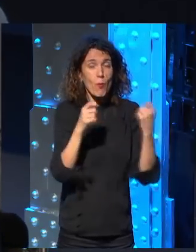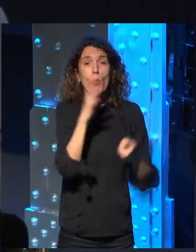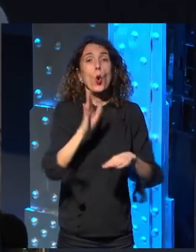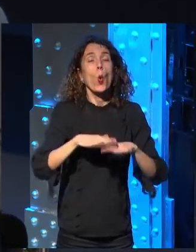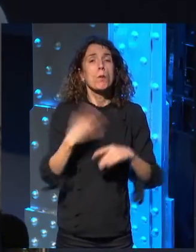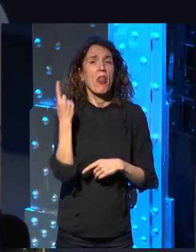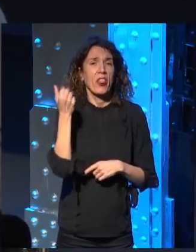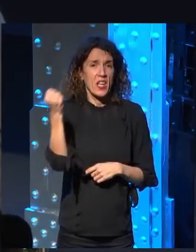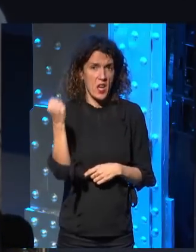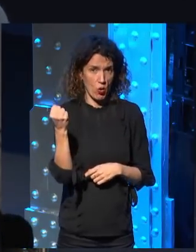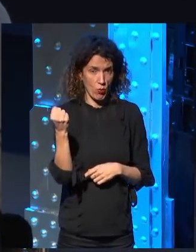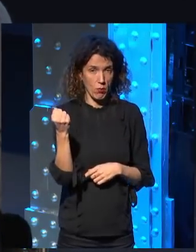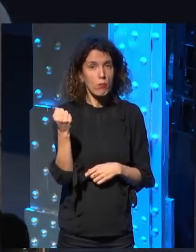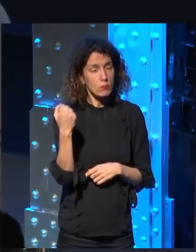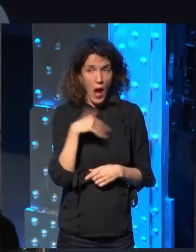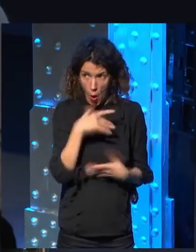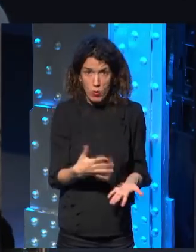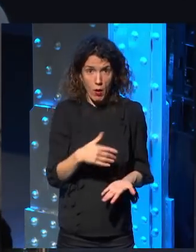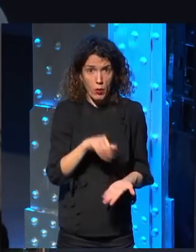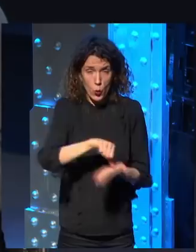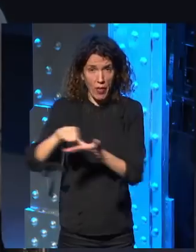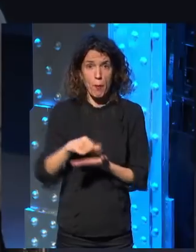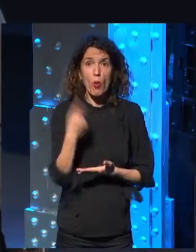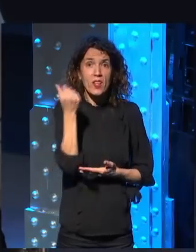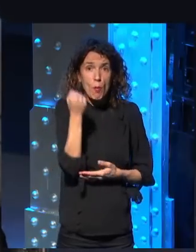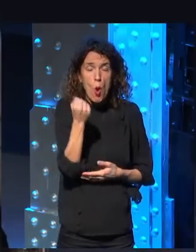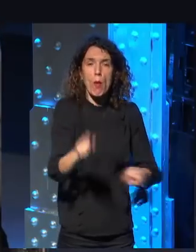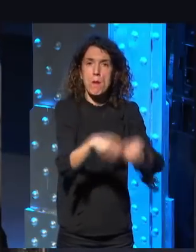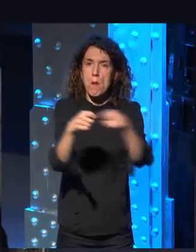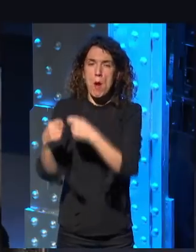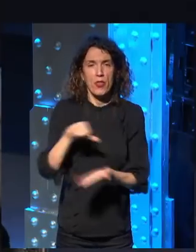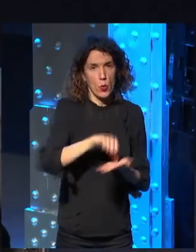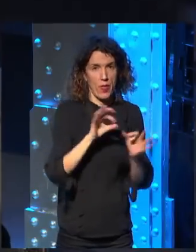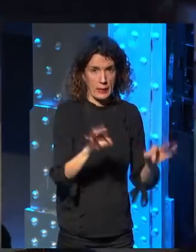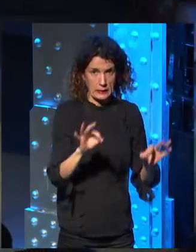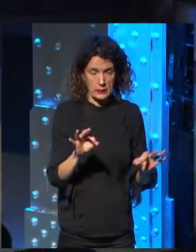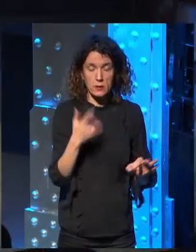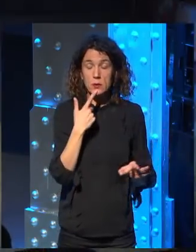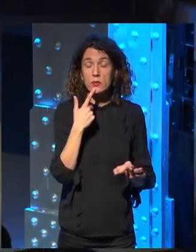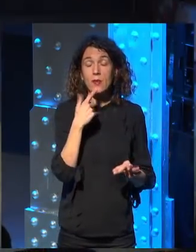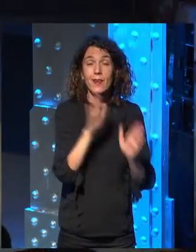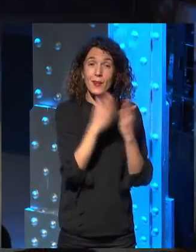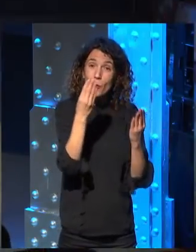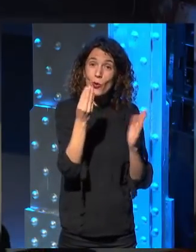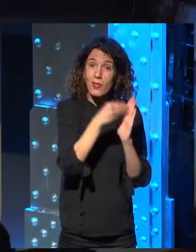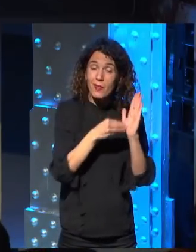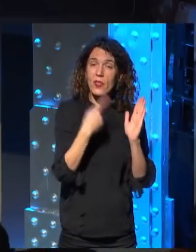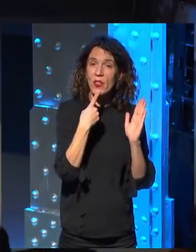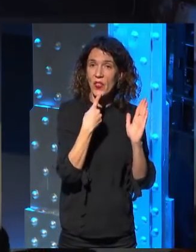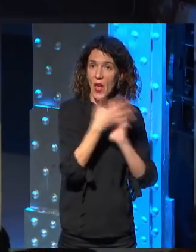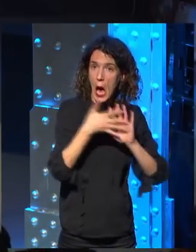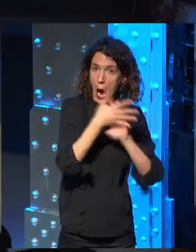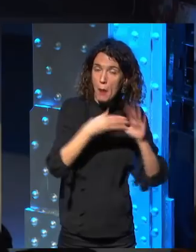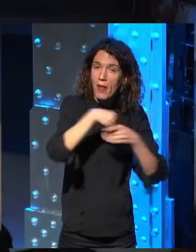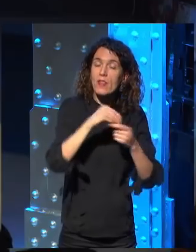dinero. Está siendo destruido, de hecho, ¿no? Por el poder del dinero. De hecho, tú dices en el libro que hablas